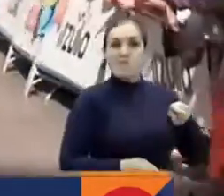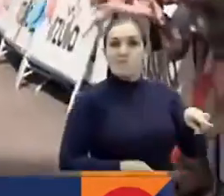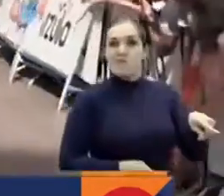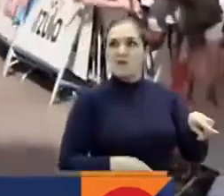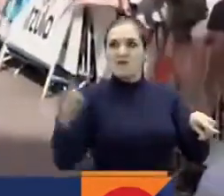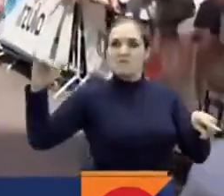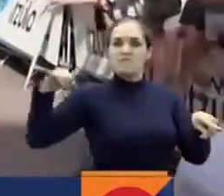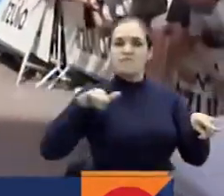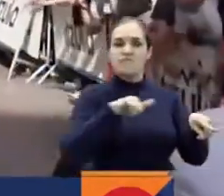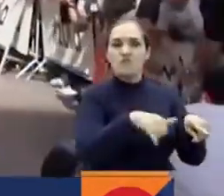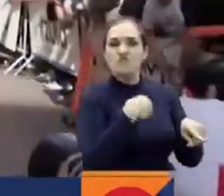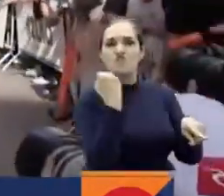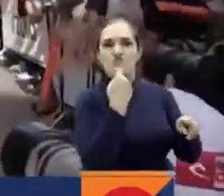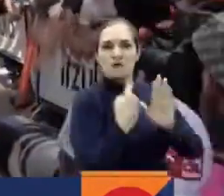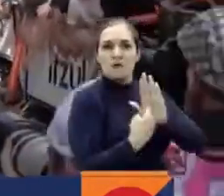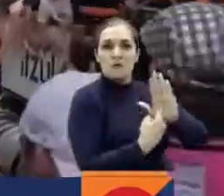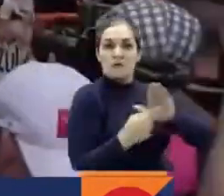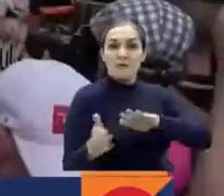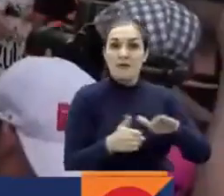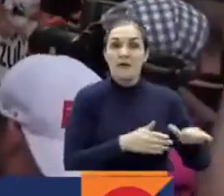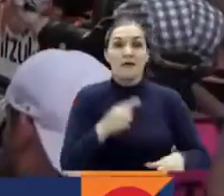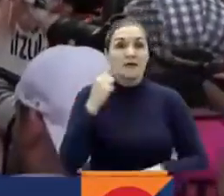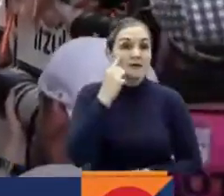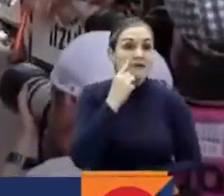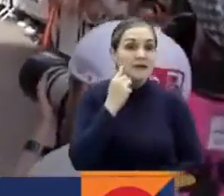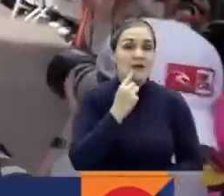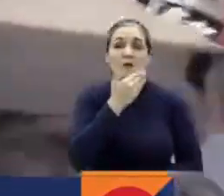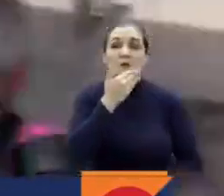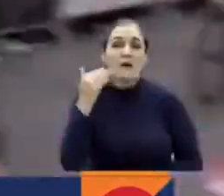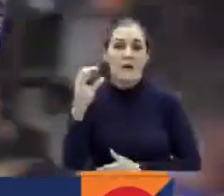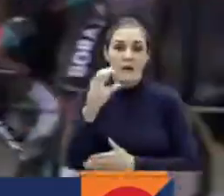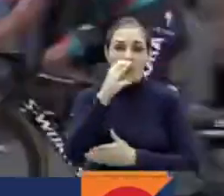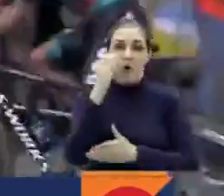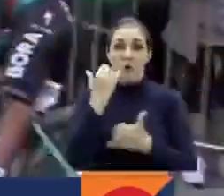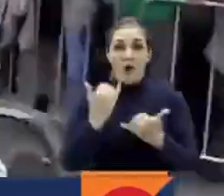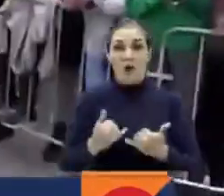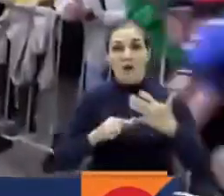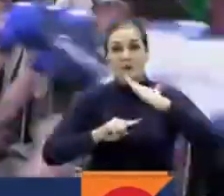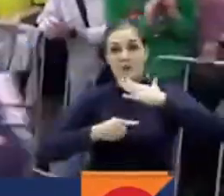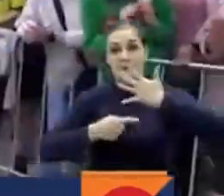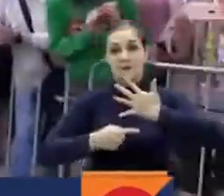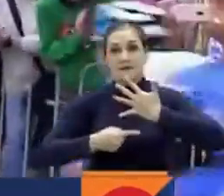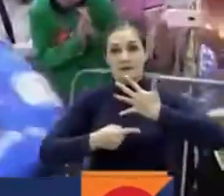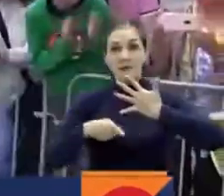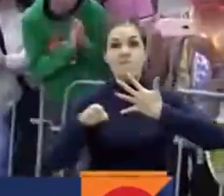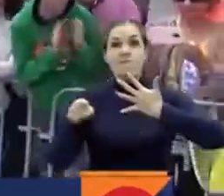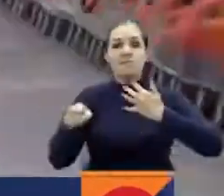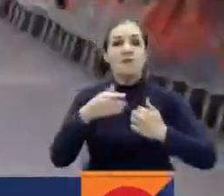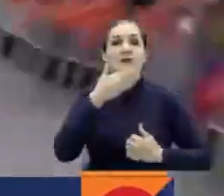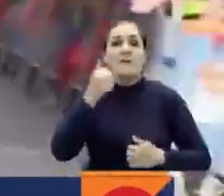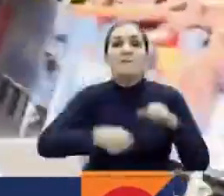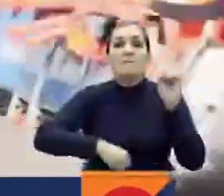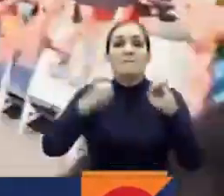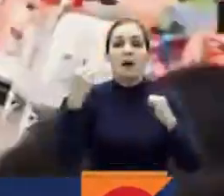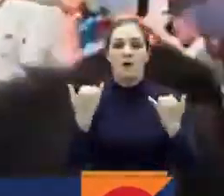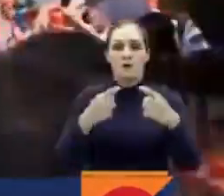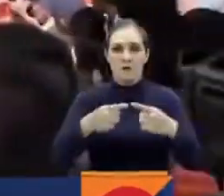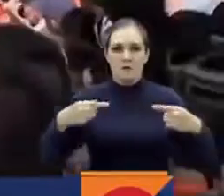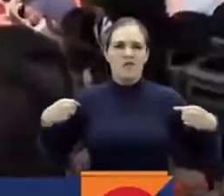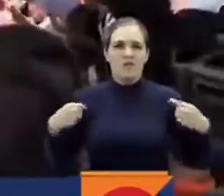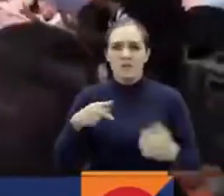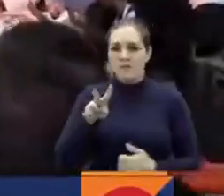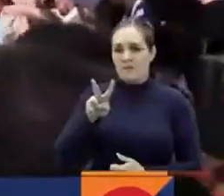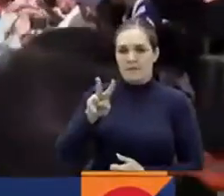Andrés Higuita, el mejor colombiano en la Vuelta al País Vasco, quedó en la casilla 6. El triunfador fue Vingegaard. La pasión del